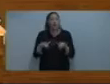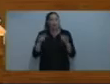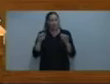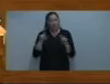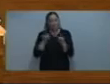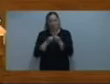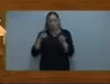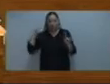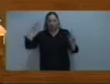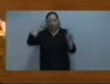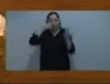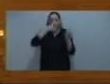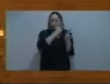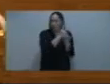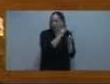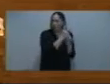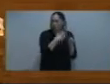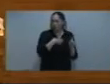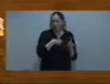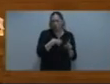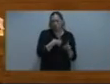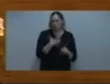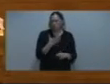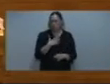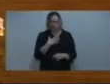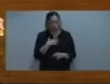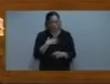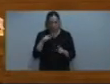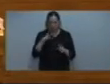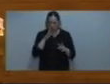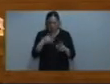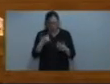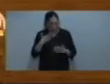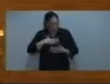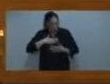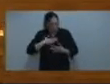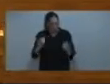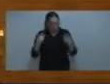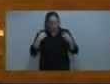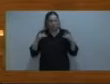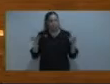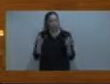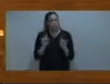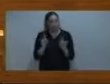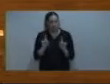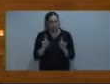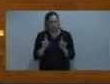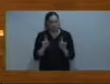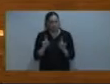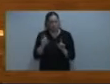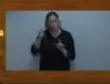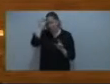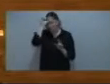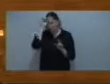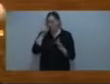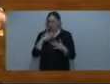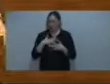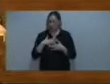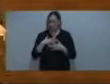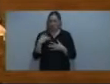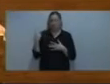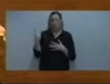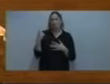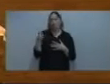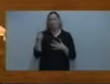públicos de funcionarios. Esta Cámara no es competente para ello. En nuestra opinión es innecesario este último